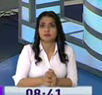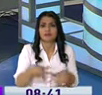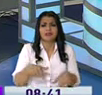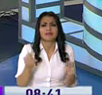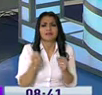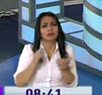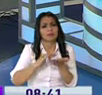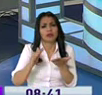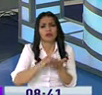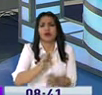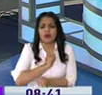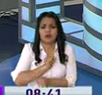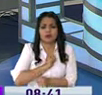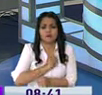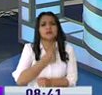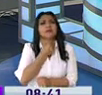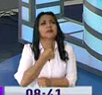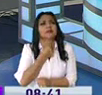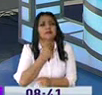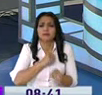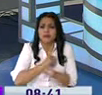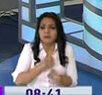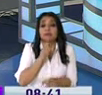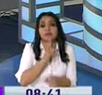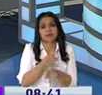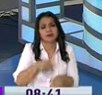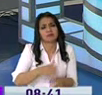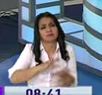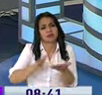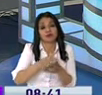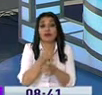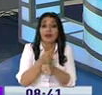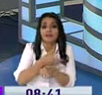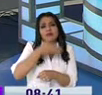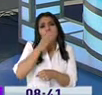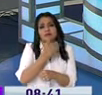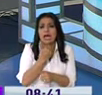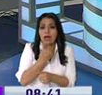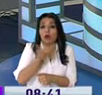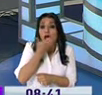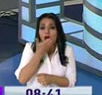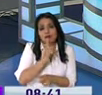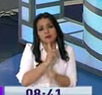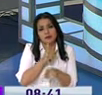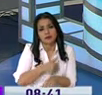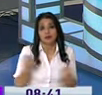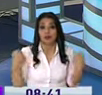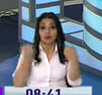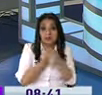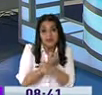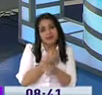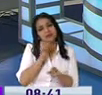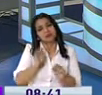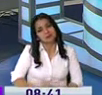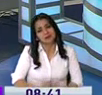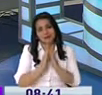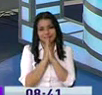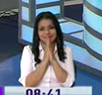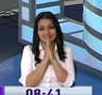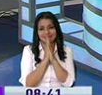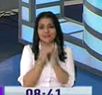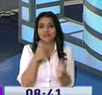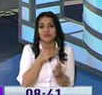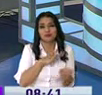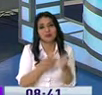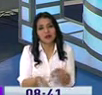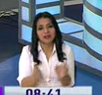mata. Es que acá problema. El sur está sí, helado. Sí, cafecito, algo, porque realmente terrible. Una cobija, una algo. Una cobijita, algo, va a morir yo del